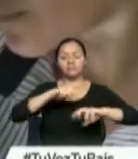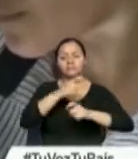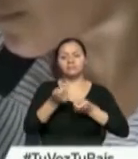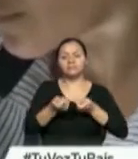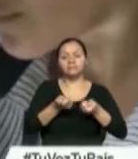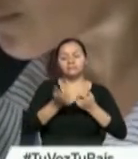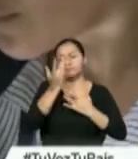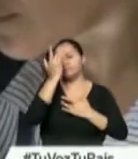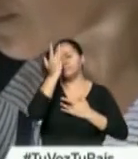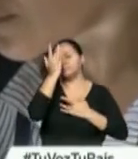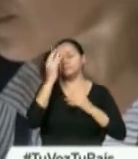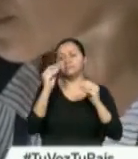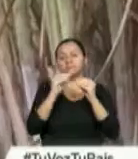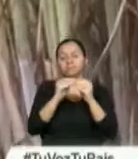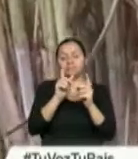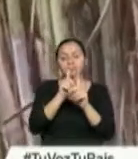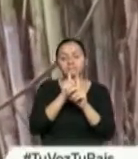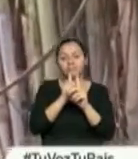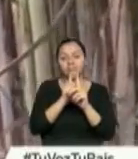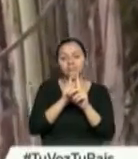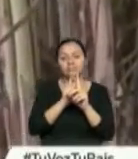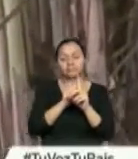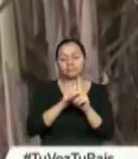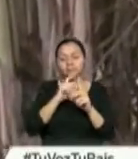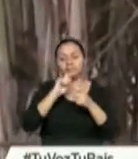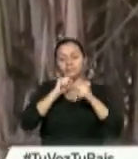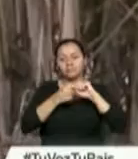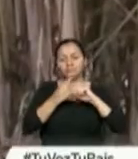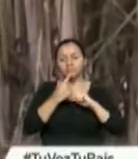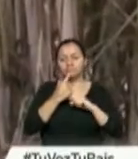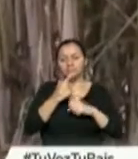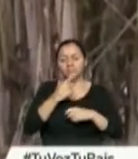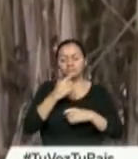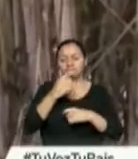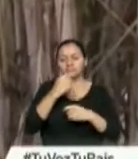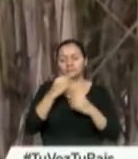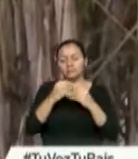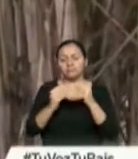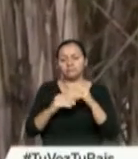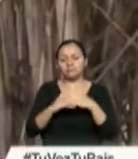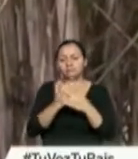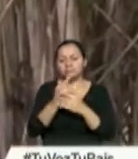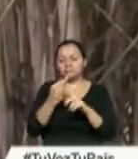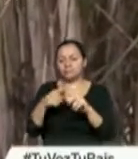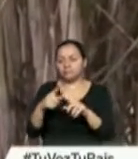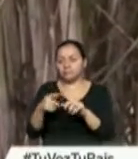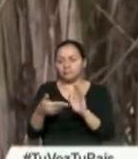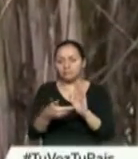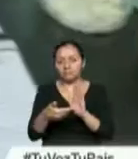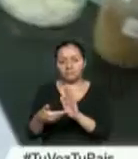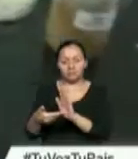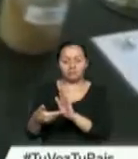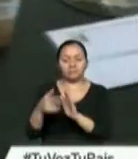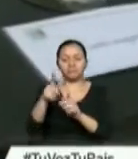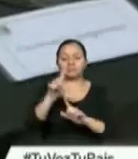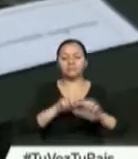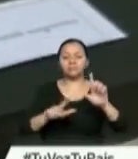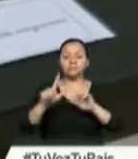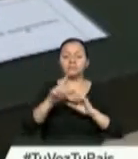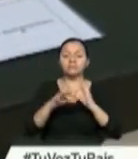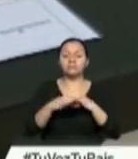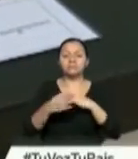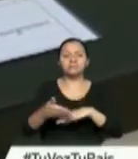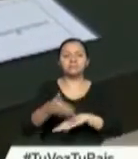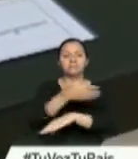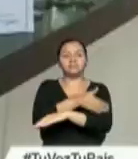de enfermedades y plagas de la caña de azúcar y el desarrollo de nuevas variedades de esta planta. El laboratorio funciona desde hace